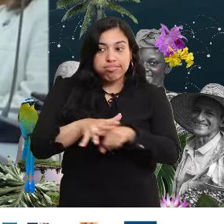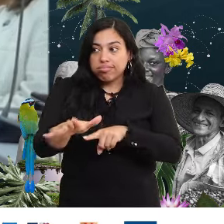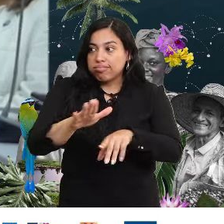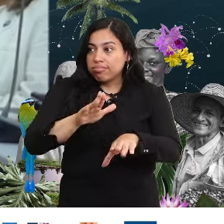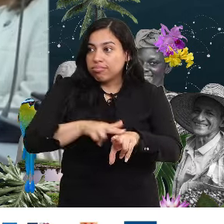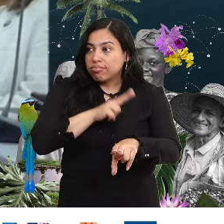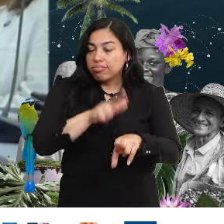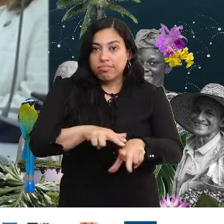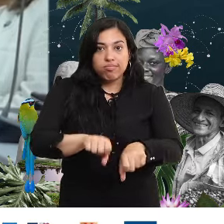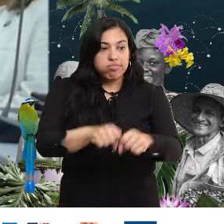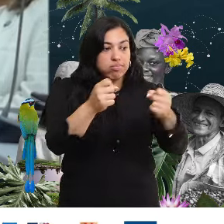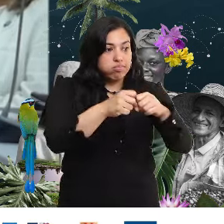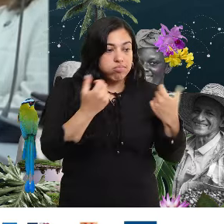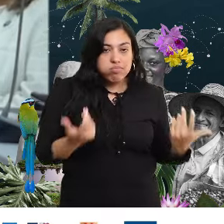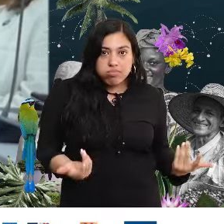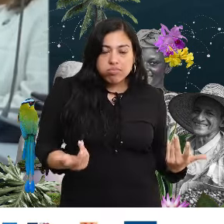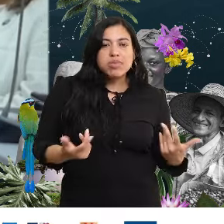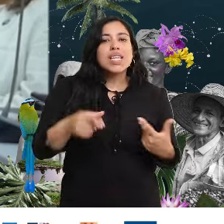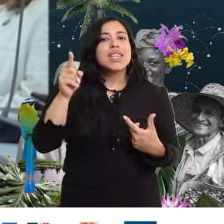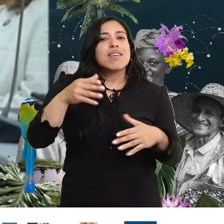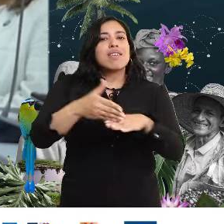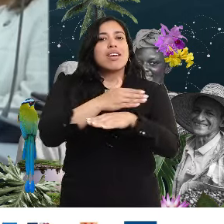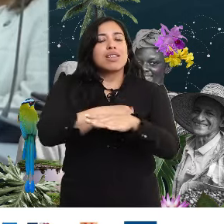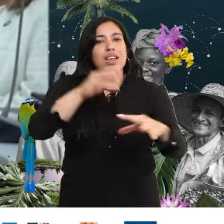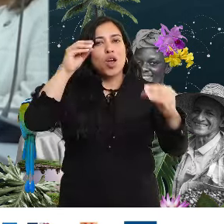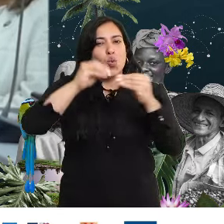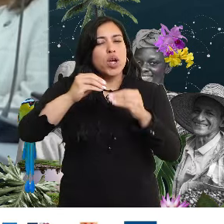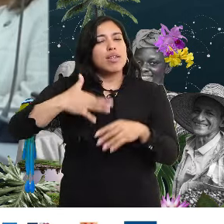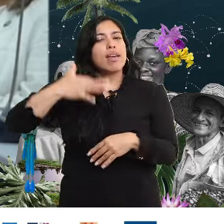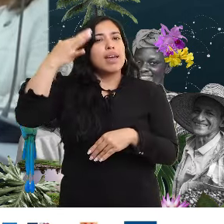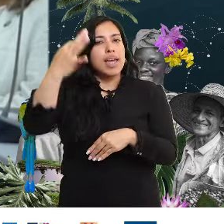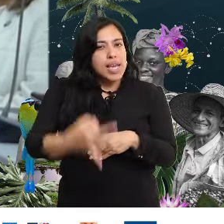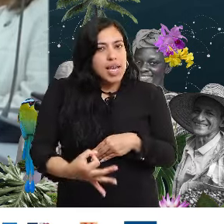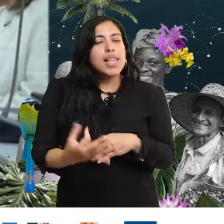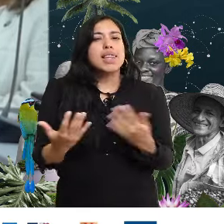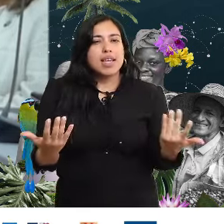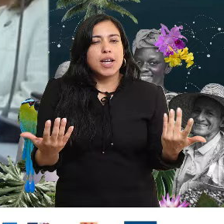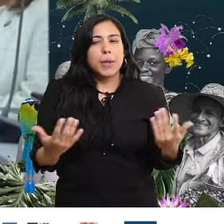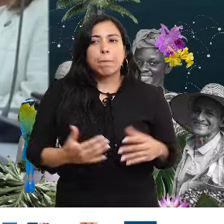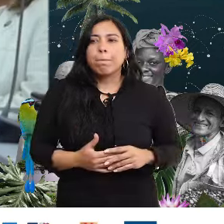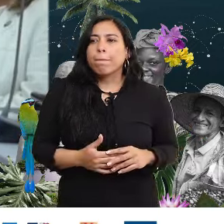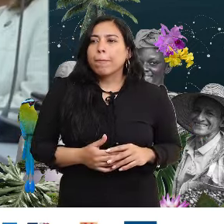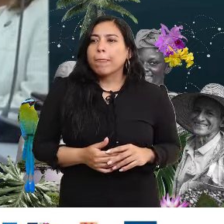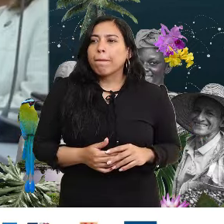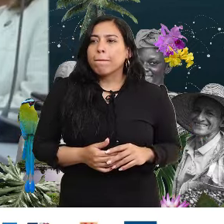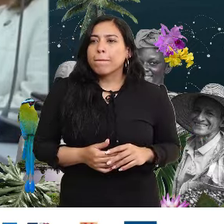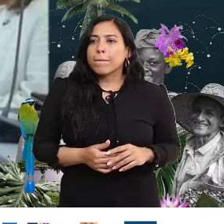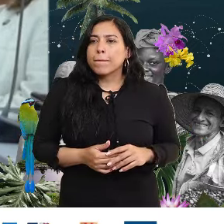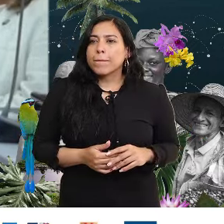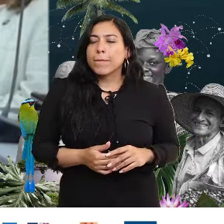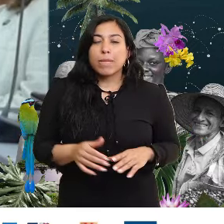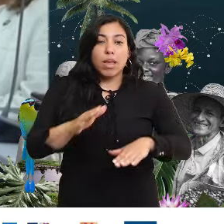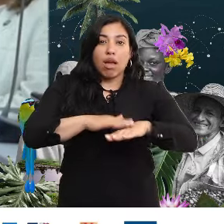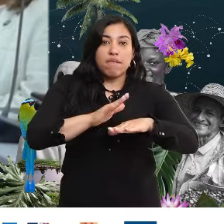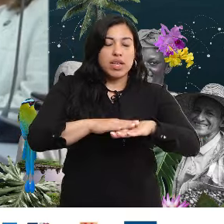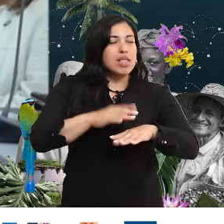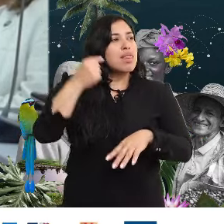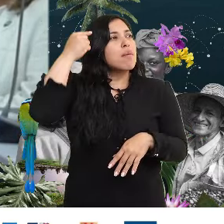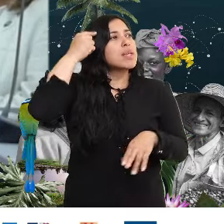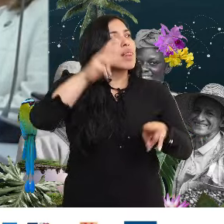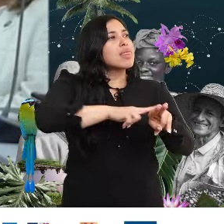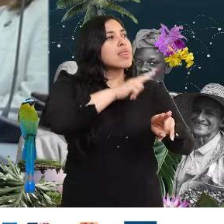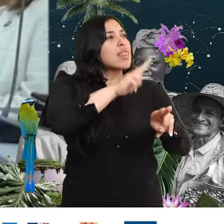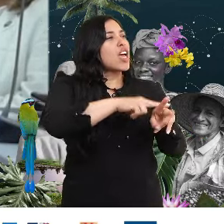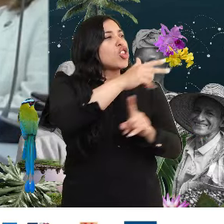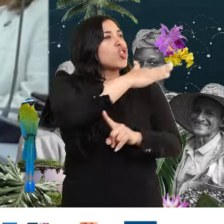implica una concepción ética también y de valores, de pasar de la lógica de la naturaleza